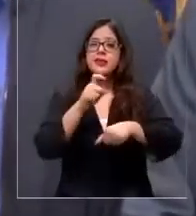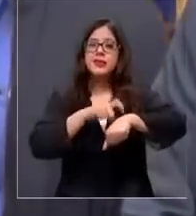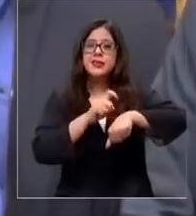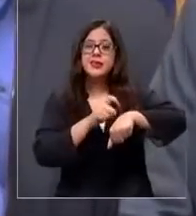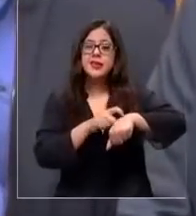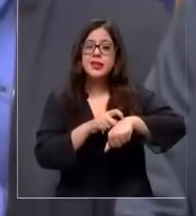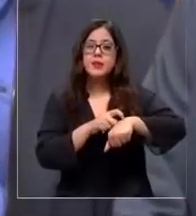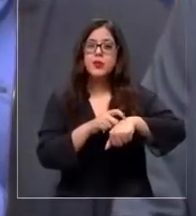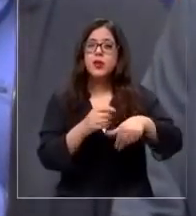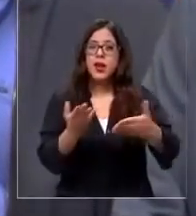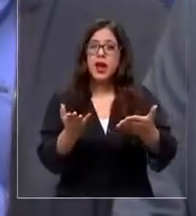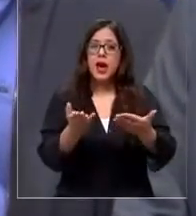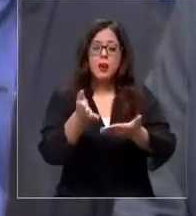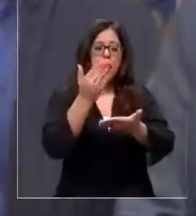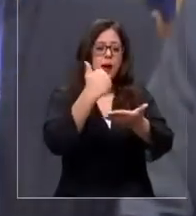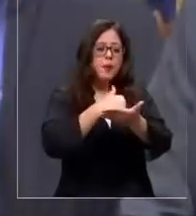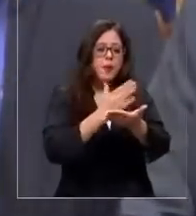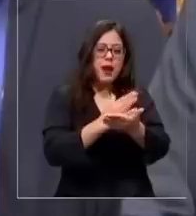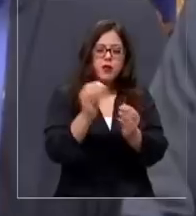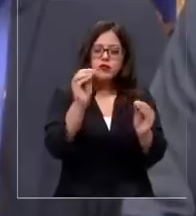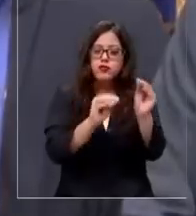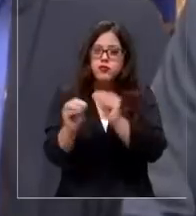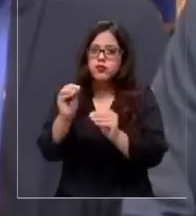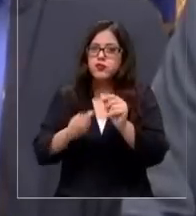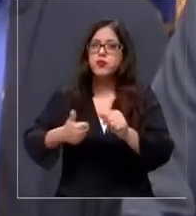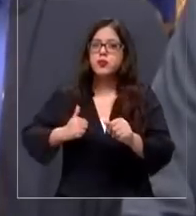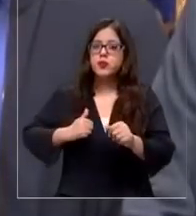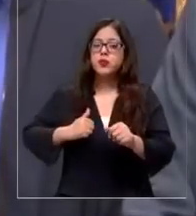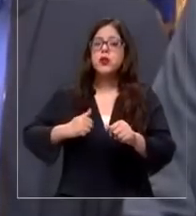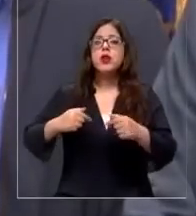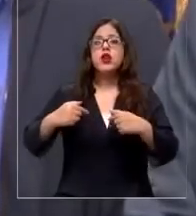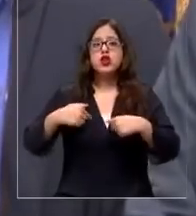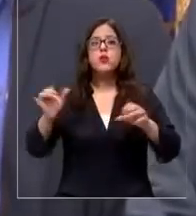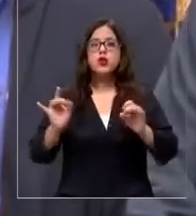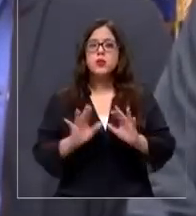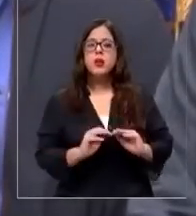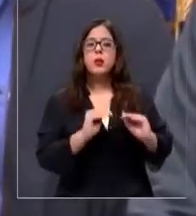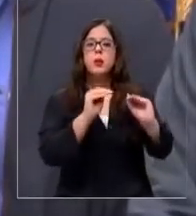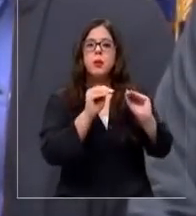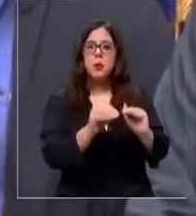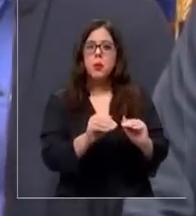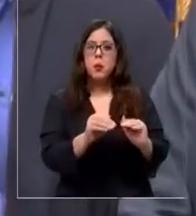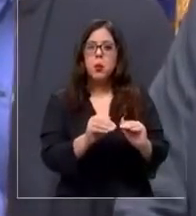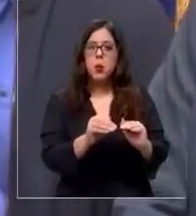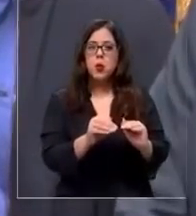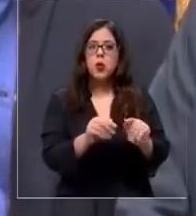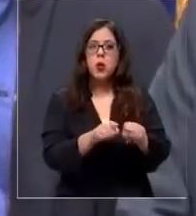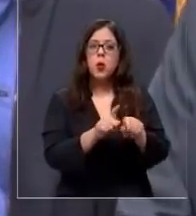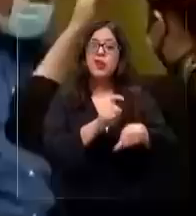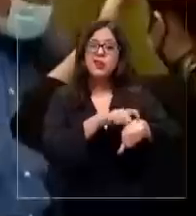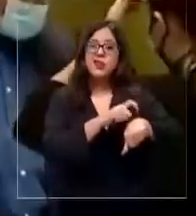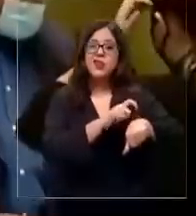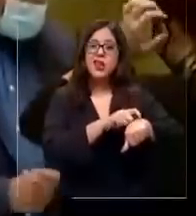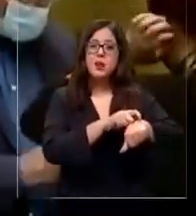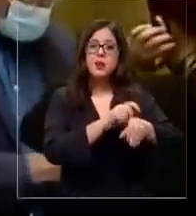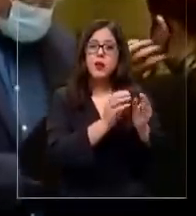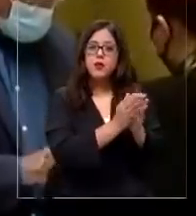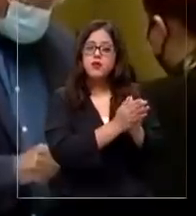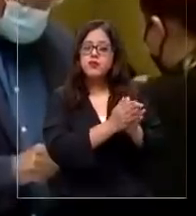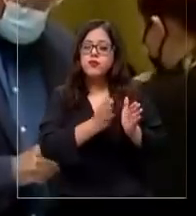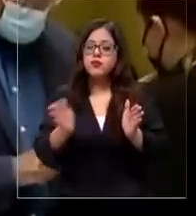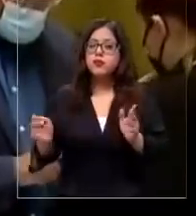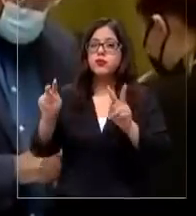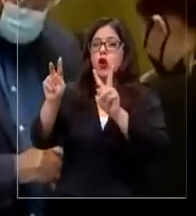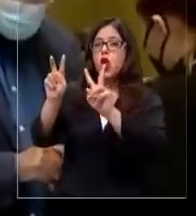tiempo para levantar un plan policial, yo creo que sería partidario de que pudiera prorrogarse por un breve tiempo. Creemos que el